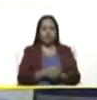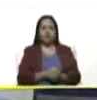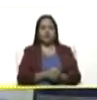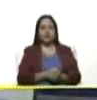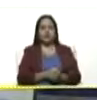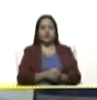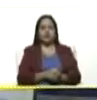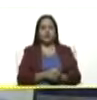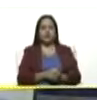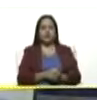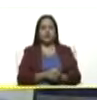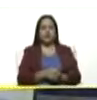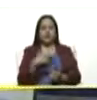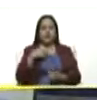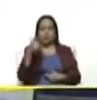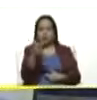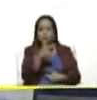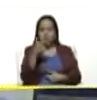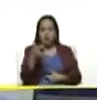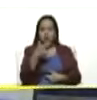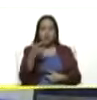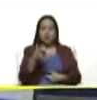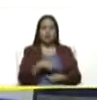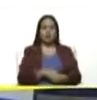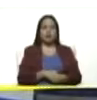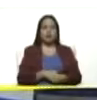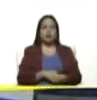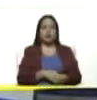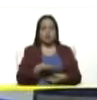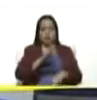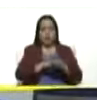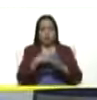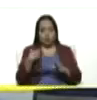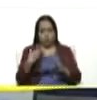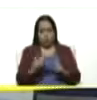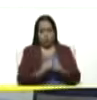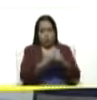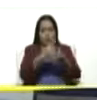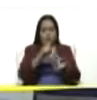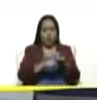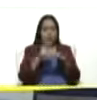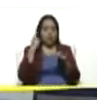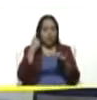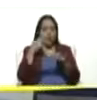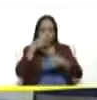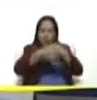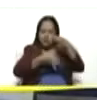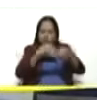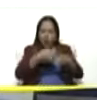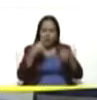En esta selva, voy a buscarlo. Porque venía con Cilia comentándolo en el carro ahorita.